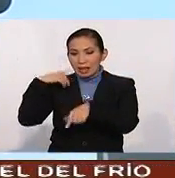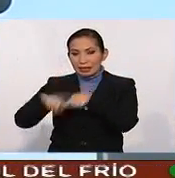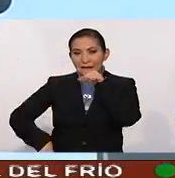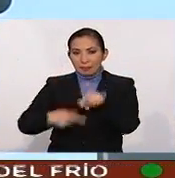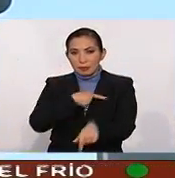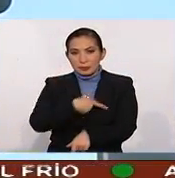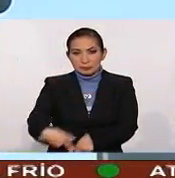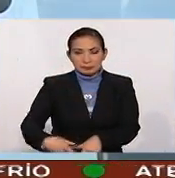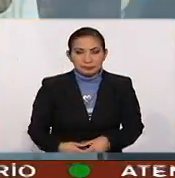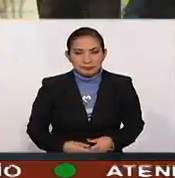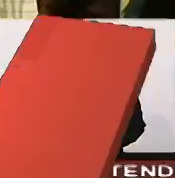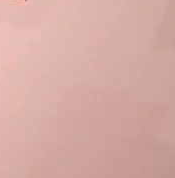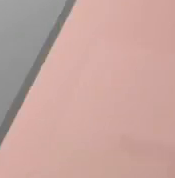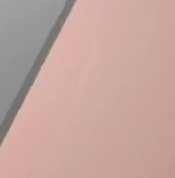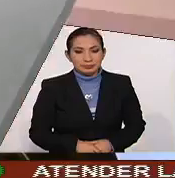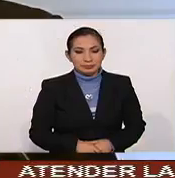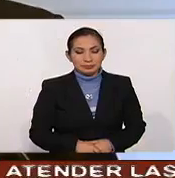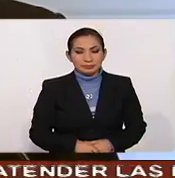la pobreza.